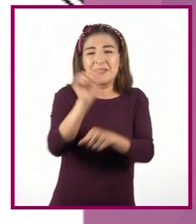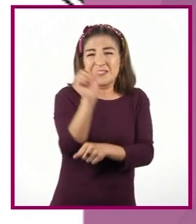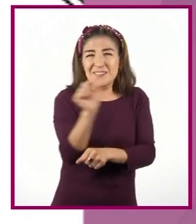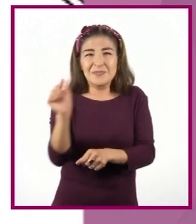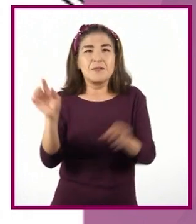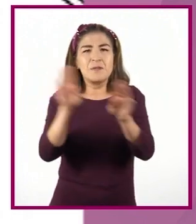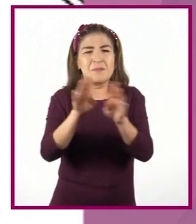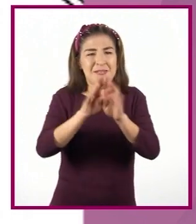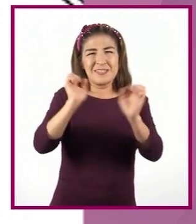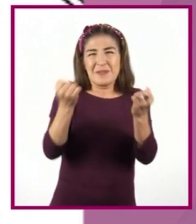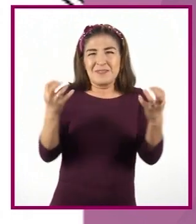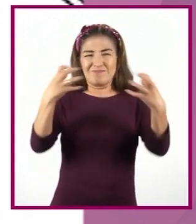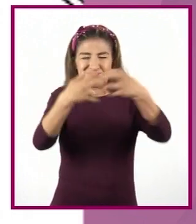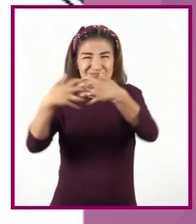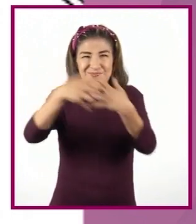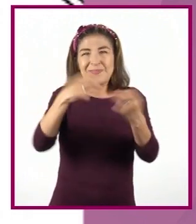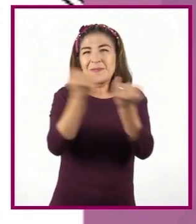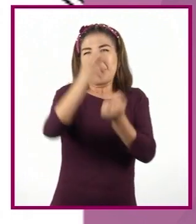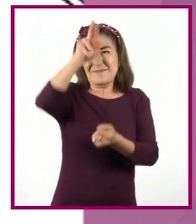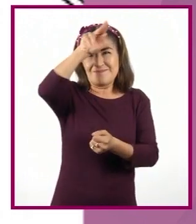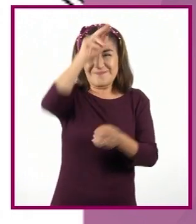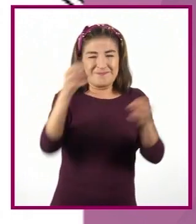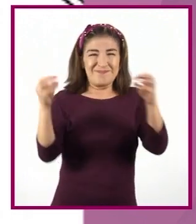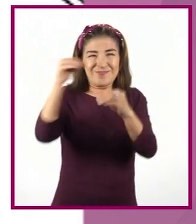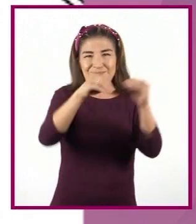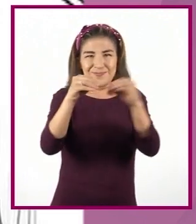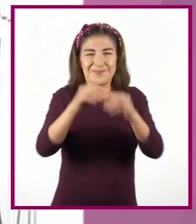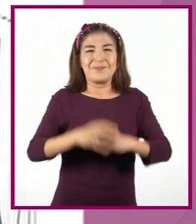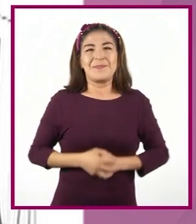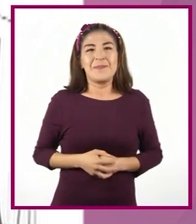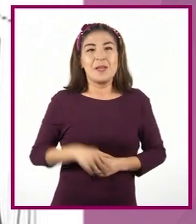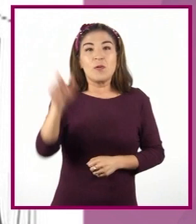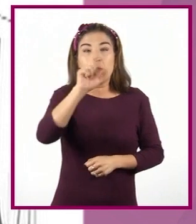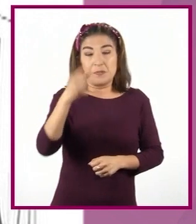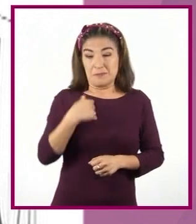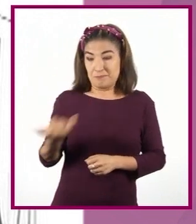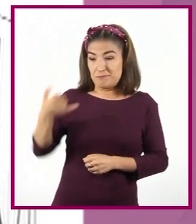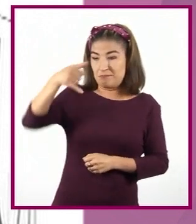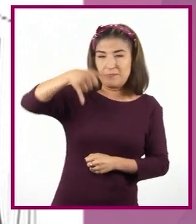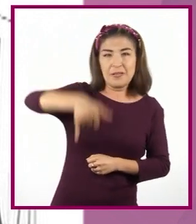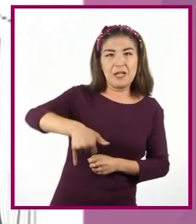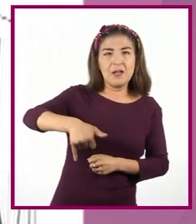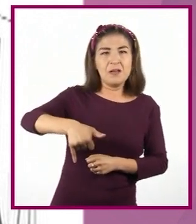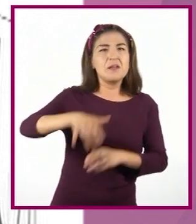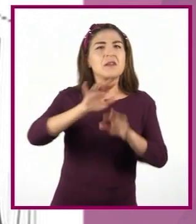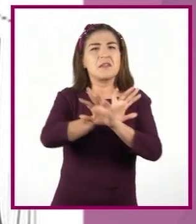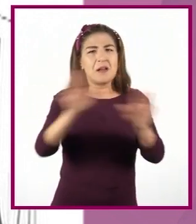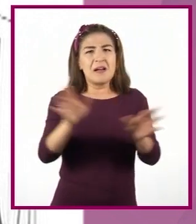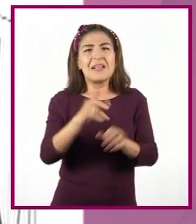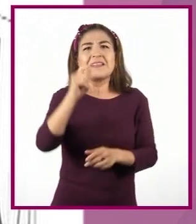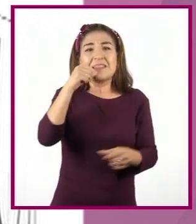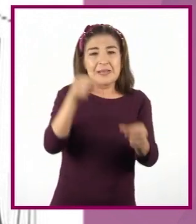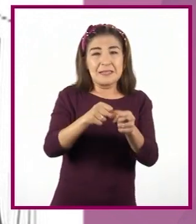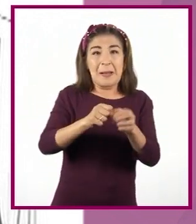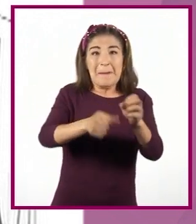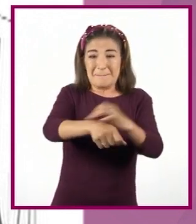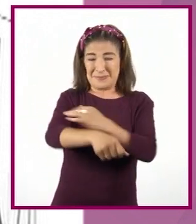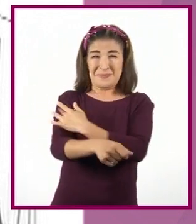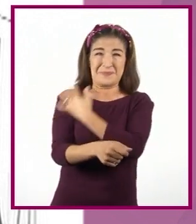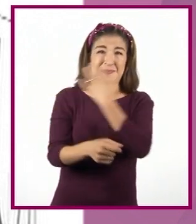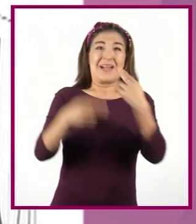inquieta multitud de hormigas negras. Cuando colgué, las letritas habían avanzado ya hasta mi